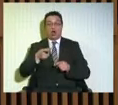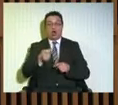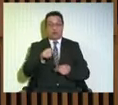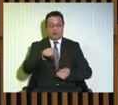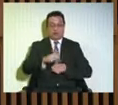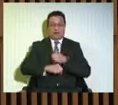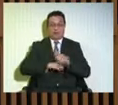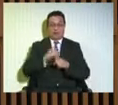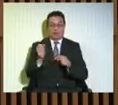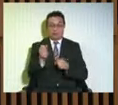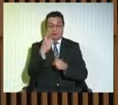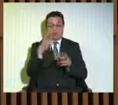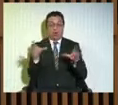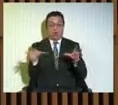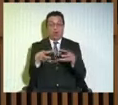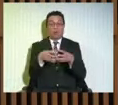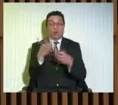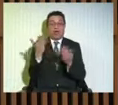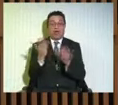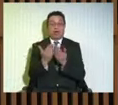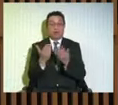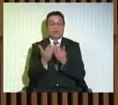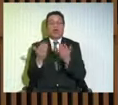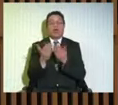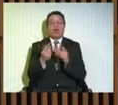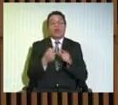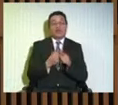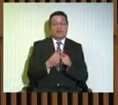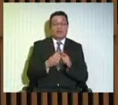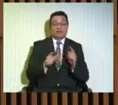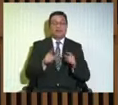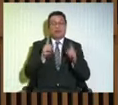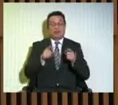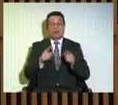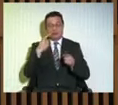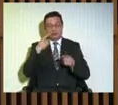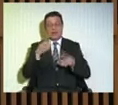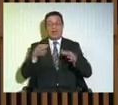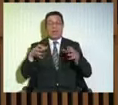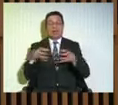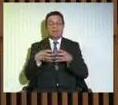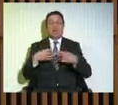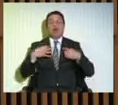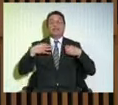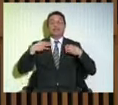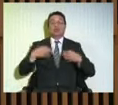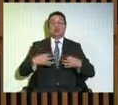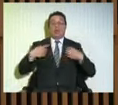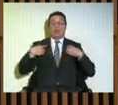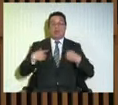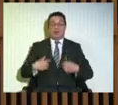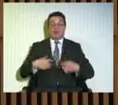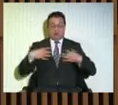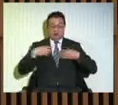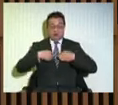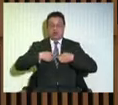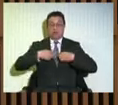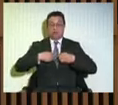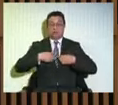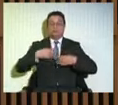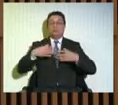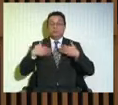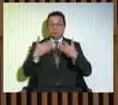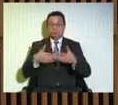un primer grupo de estudiantes útiles escolares diferentes que tienen que ver con equipos de seguridad, con vestuario, con